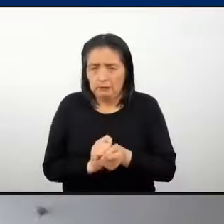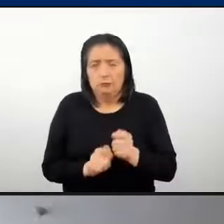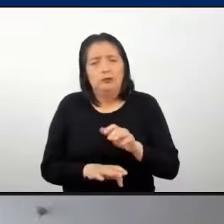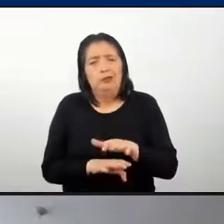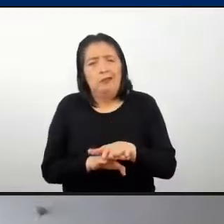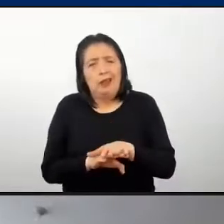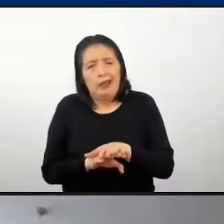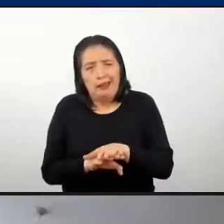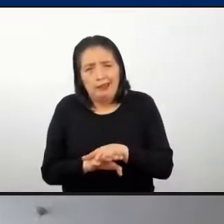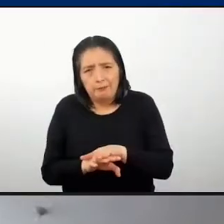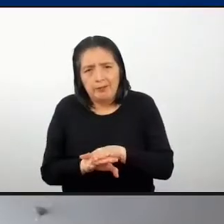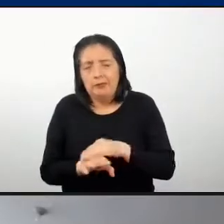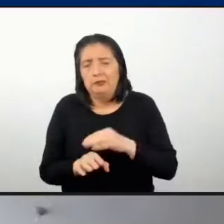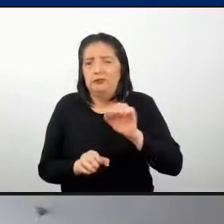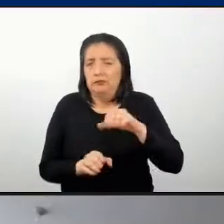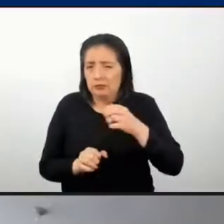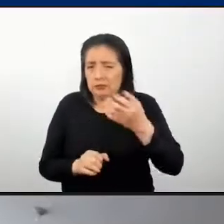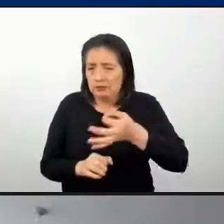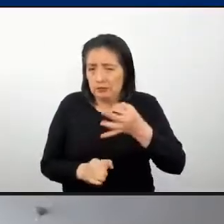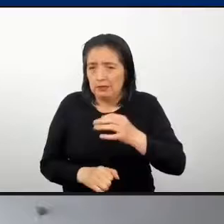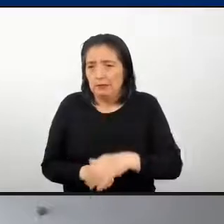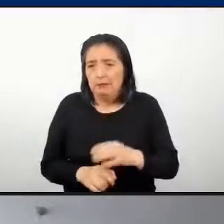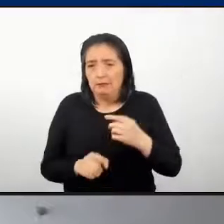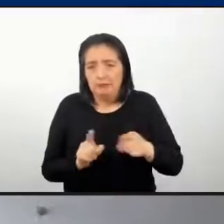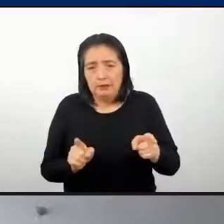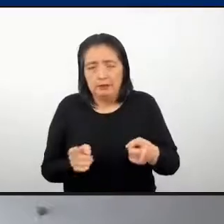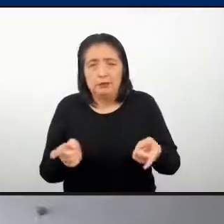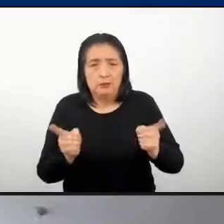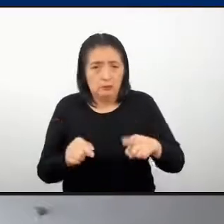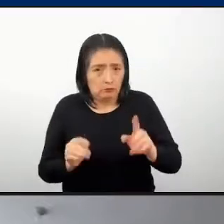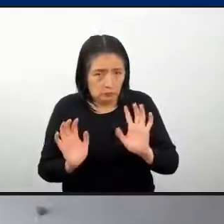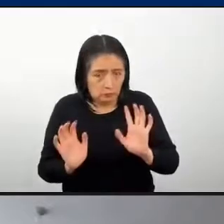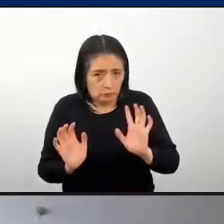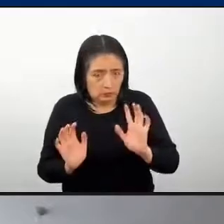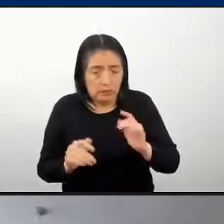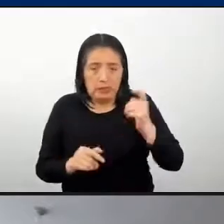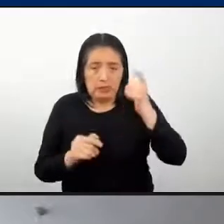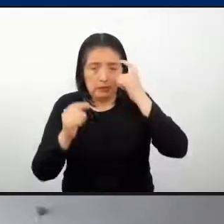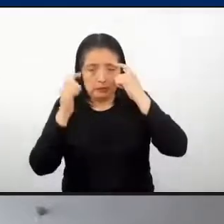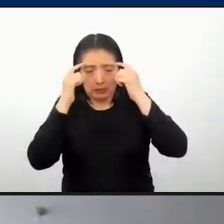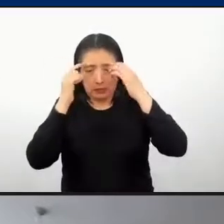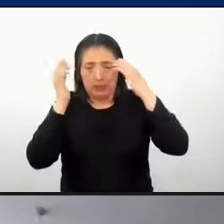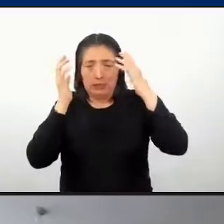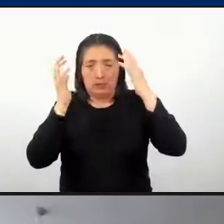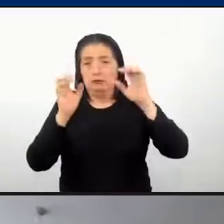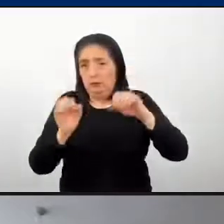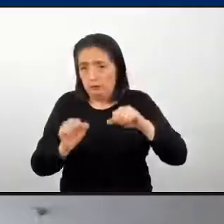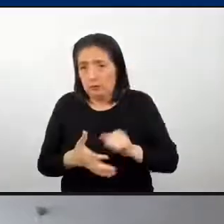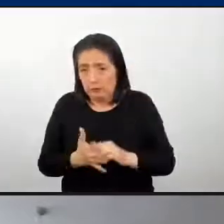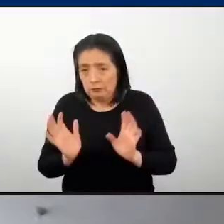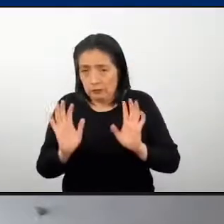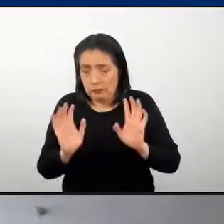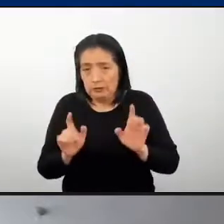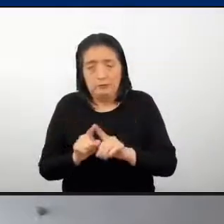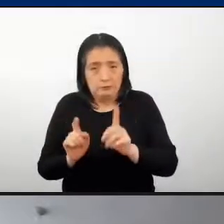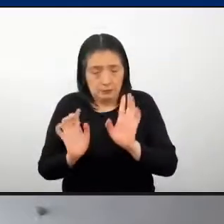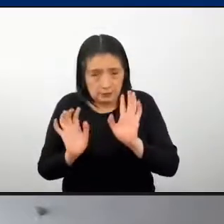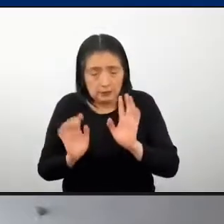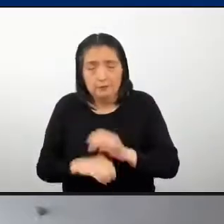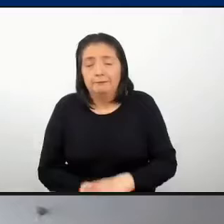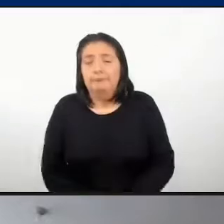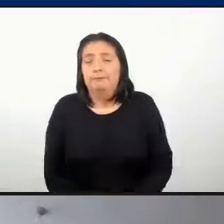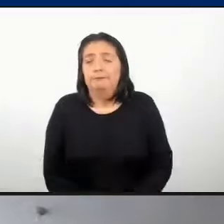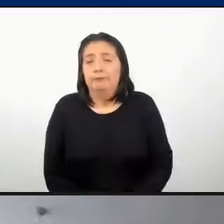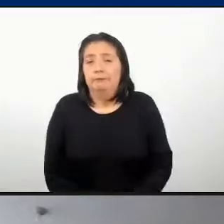lentos, efectivamente, pero cuando hay trauma, también es posible postular que